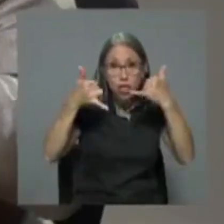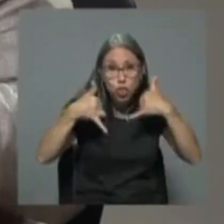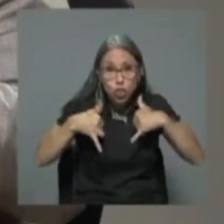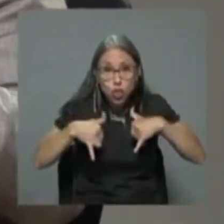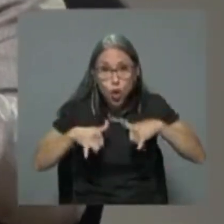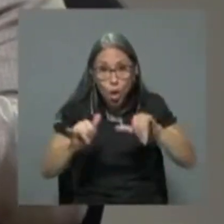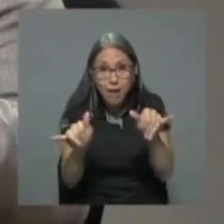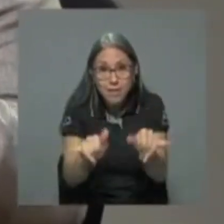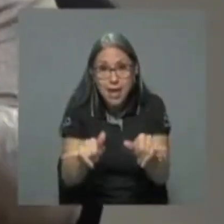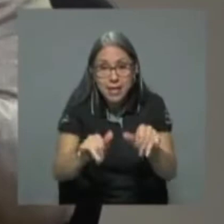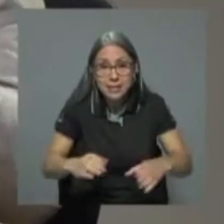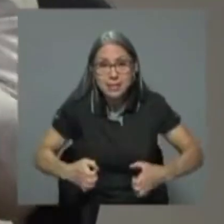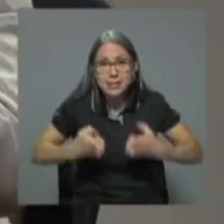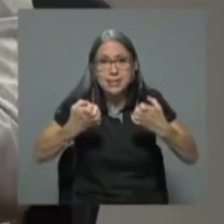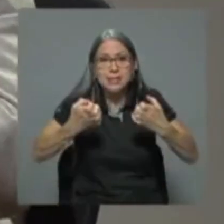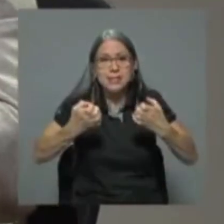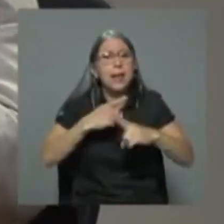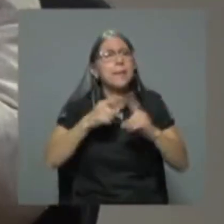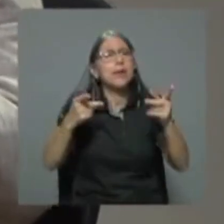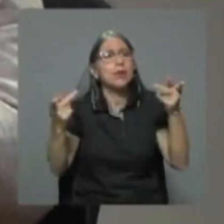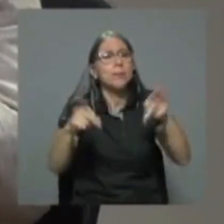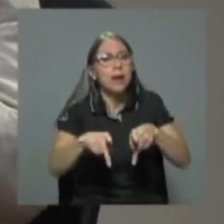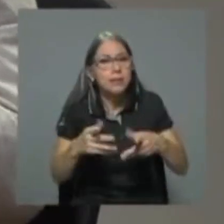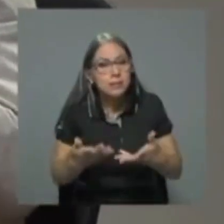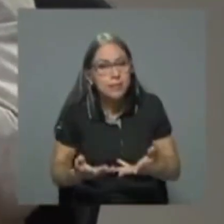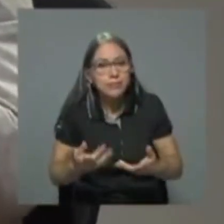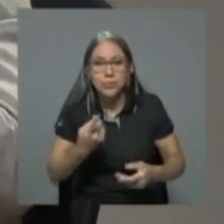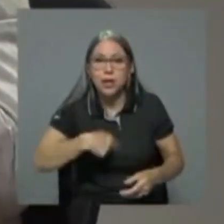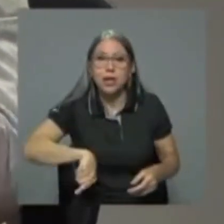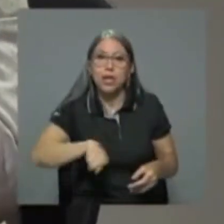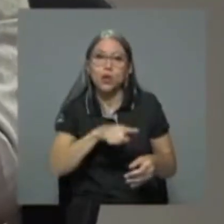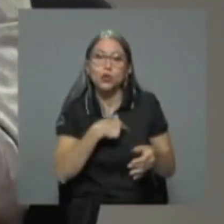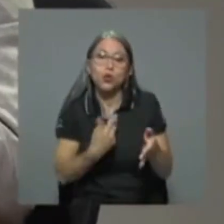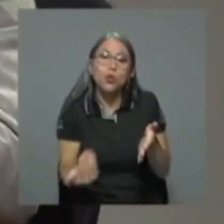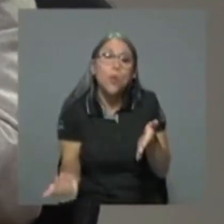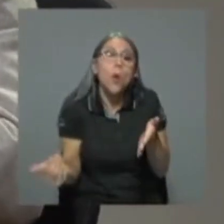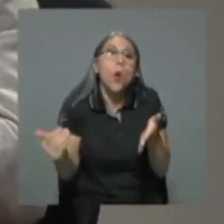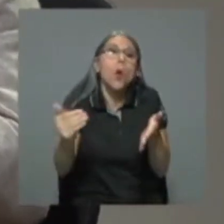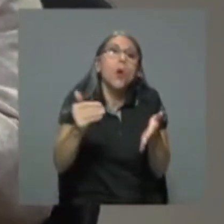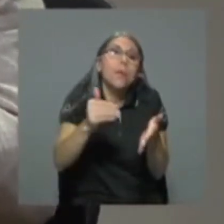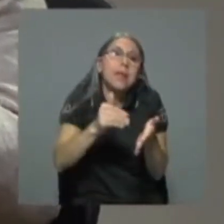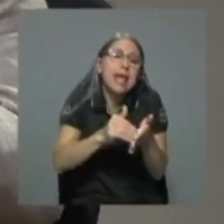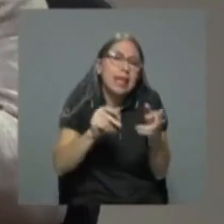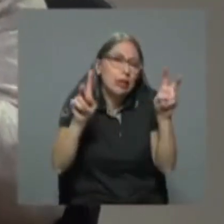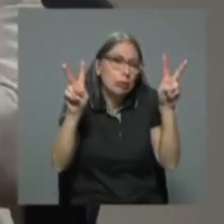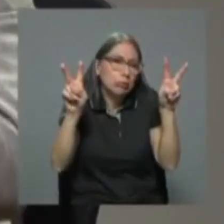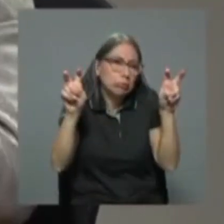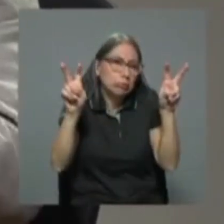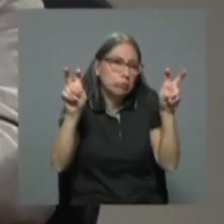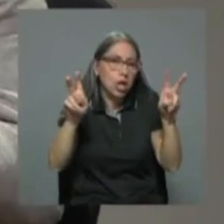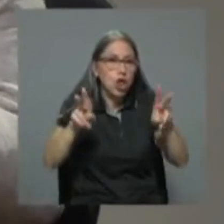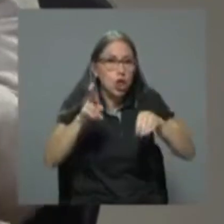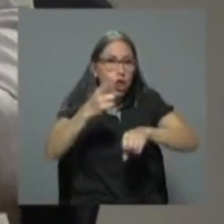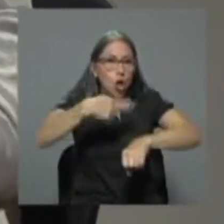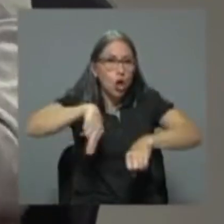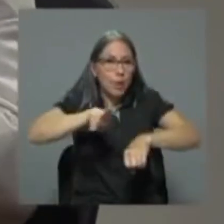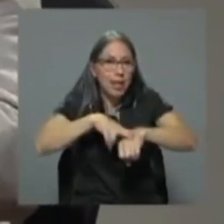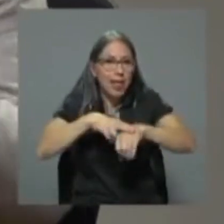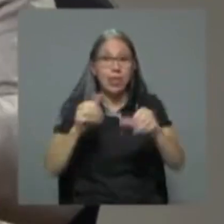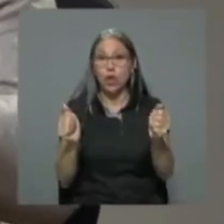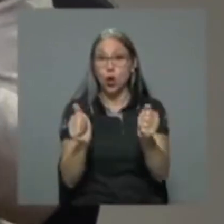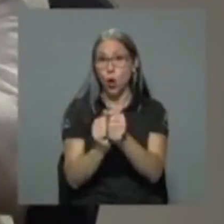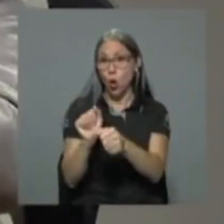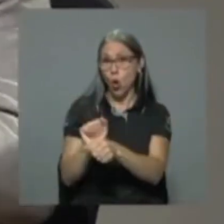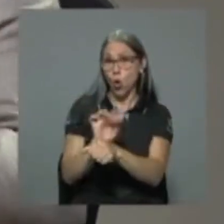que pasa es que vamos volviendo a una relativa normalidad con COVID, pero donde